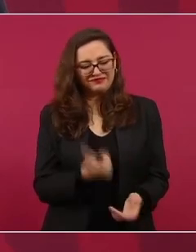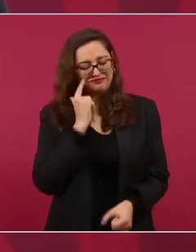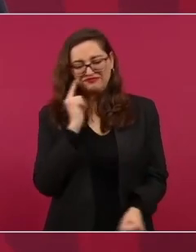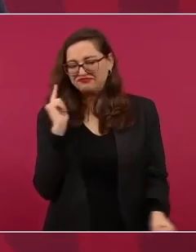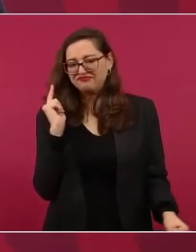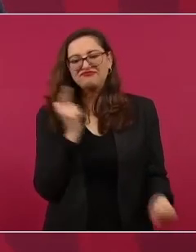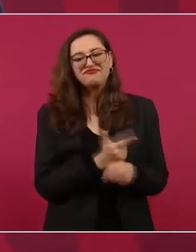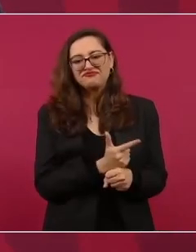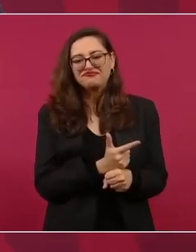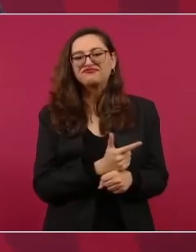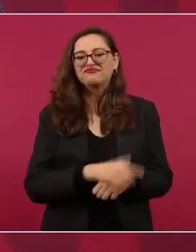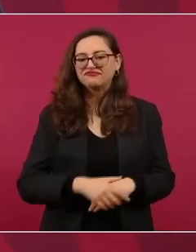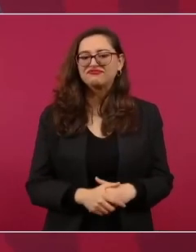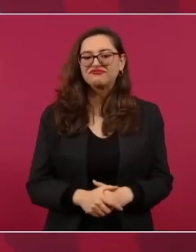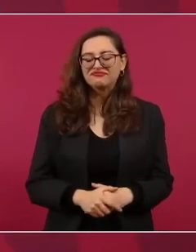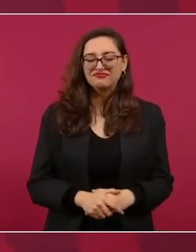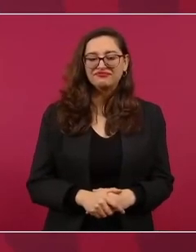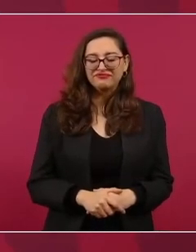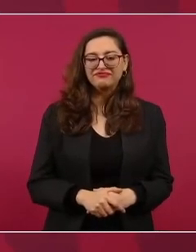Y